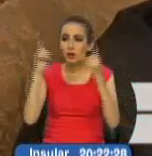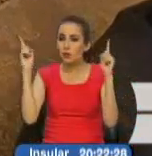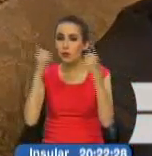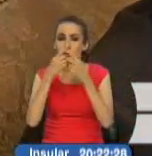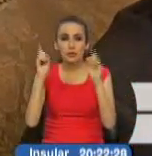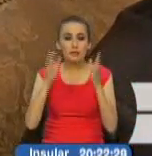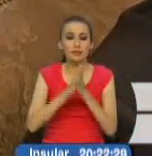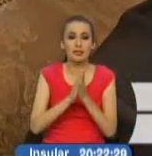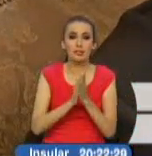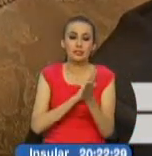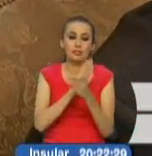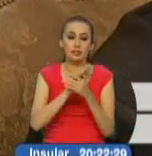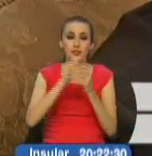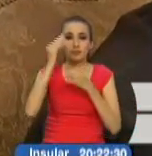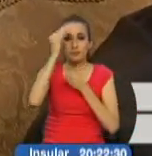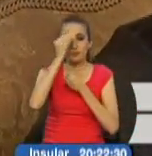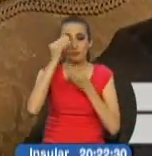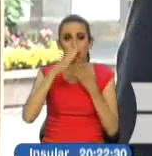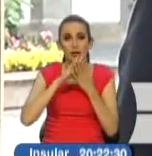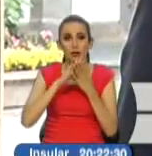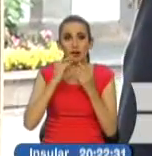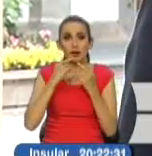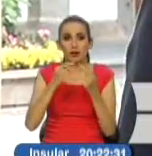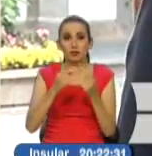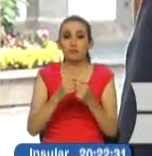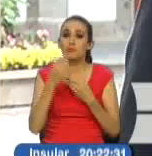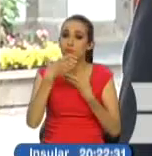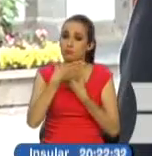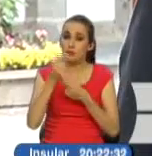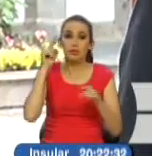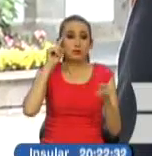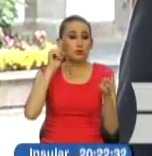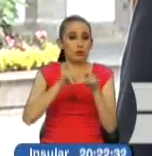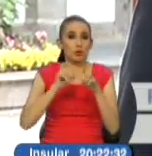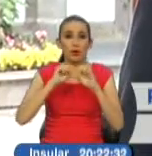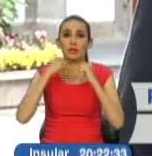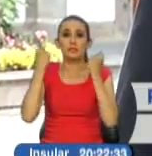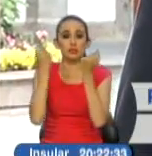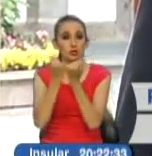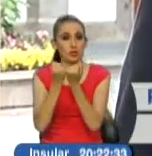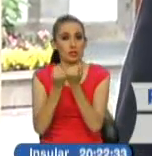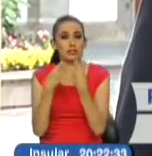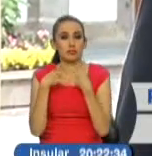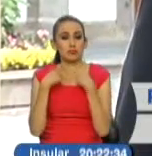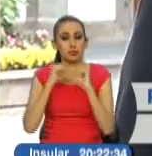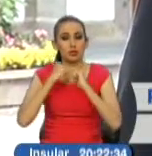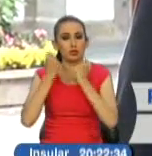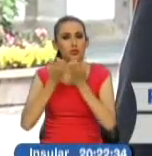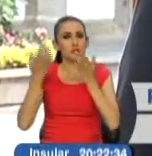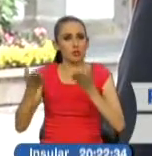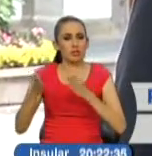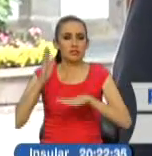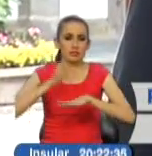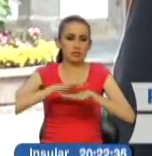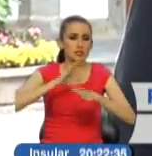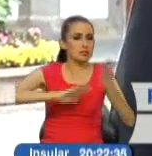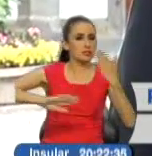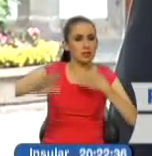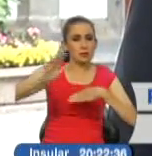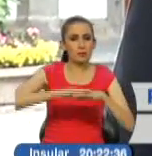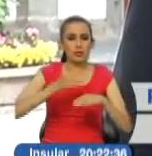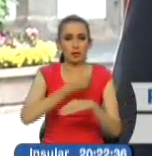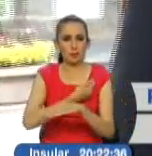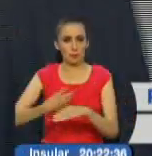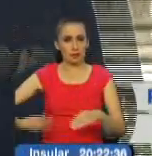tendencias. Ellos valoraron esa iniciativa. Para el Partido Socialista es un placer el poder acudir a este llamado que nos ha hecho el compañero